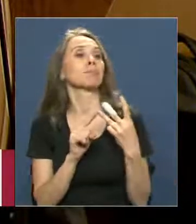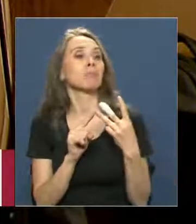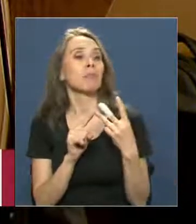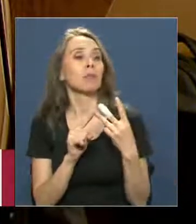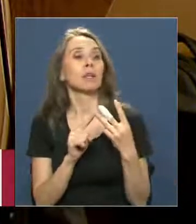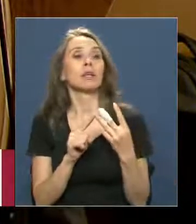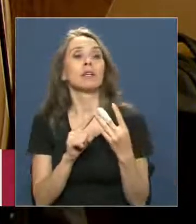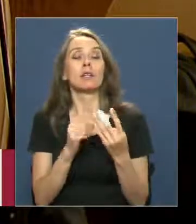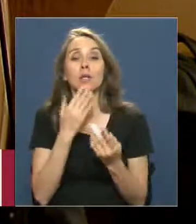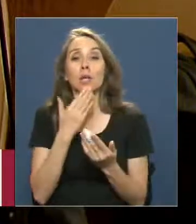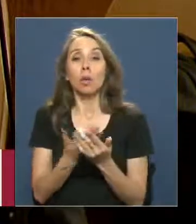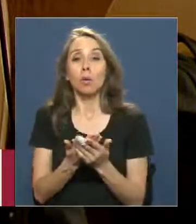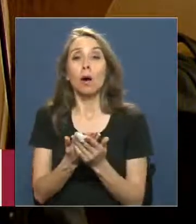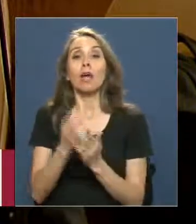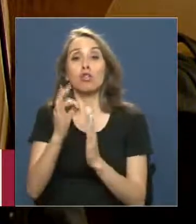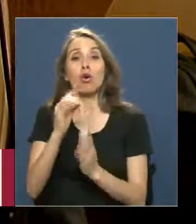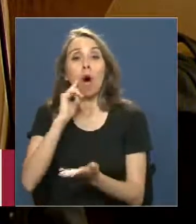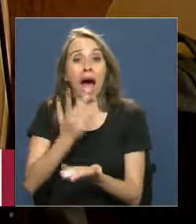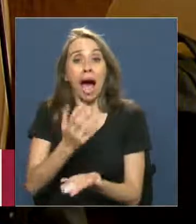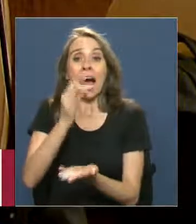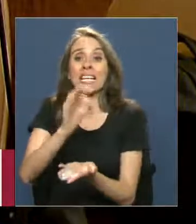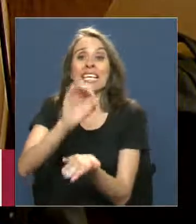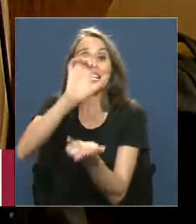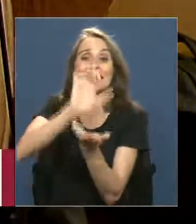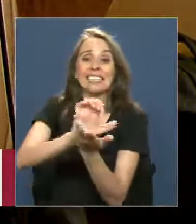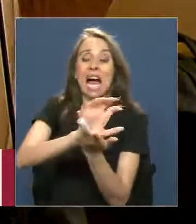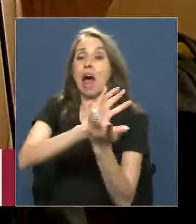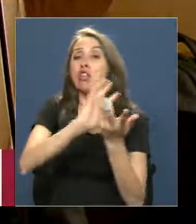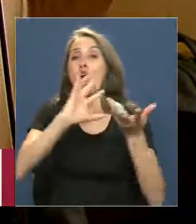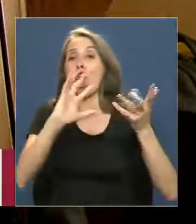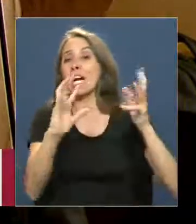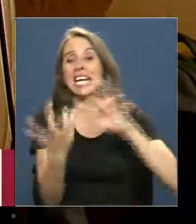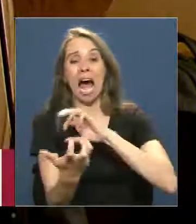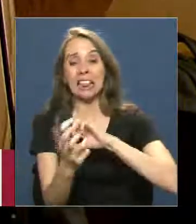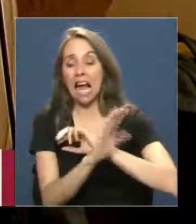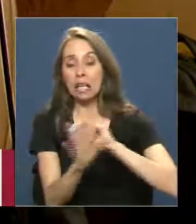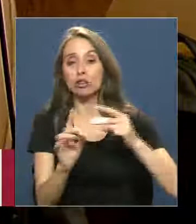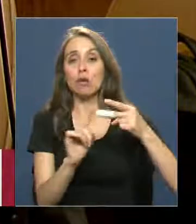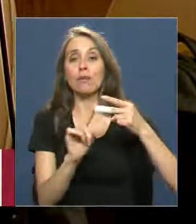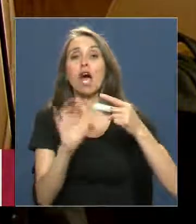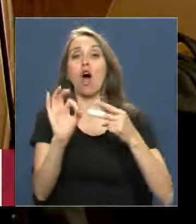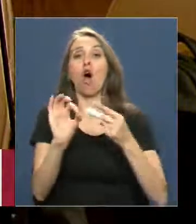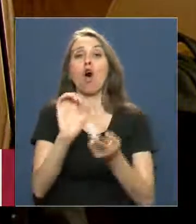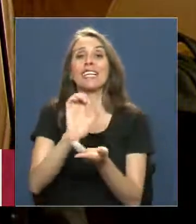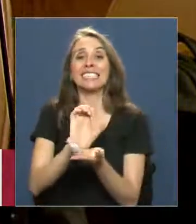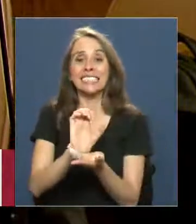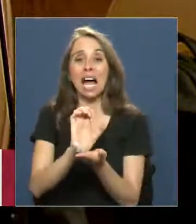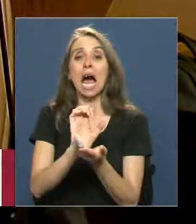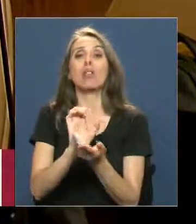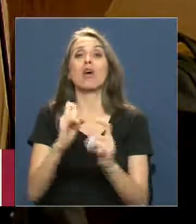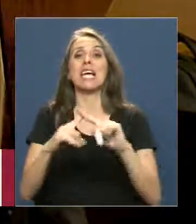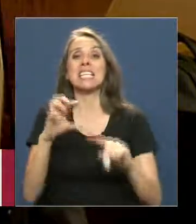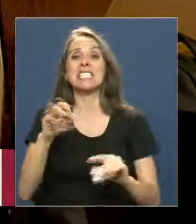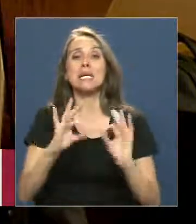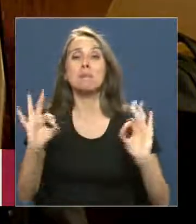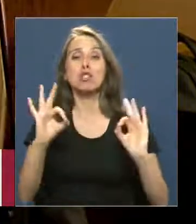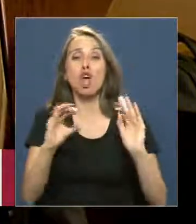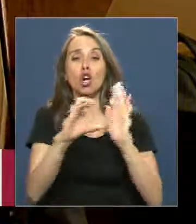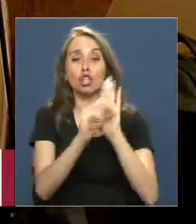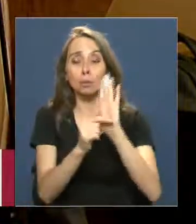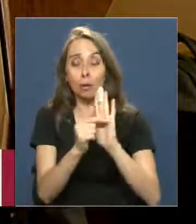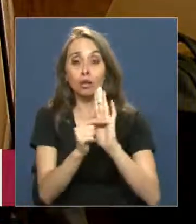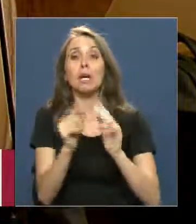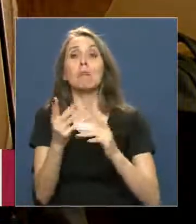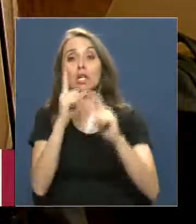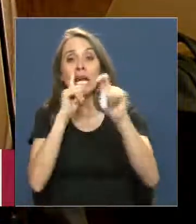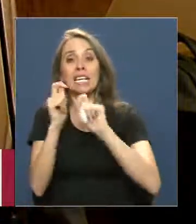un estado de catástrofe o en un estado de excepción constitucional que ponga en riesgo la salud o la vida de los habitantes,